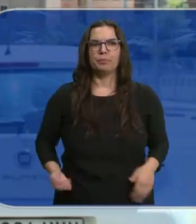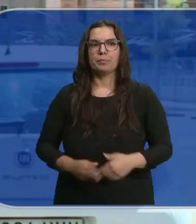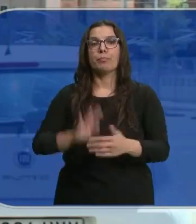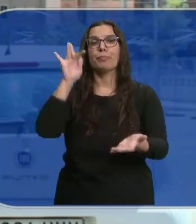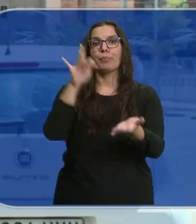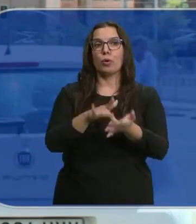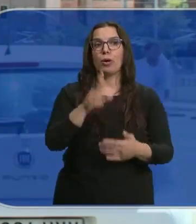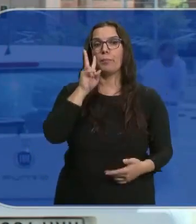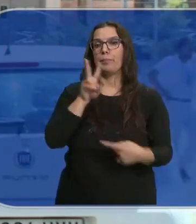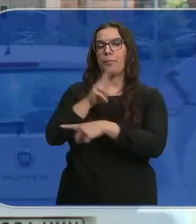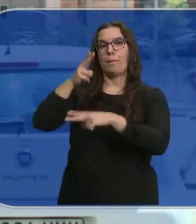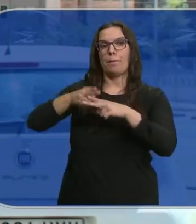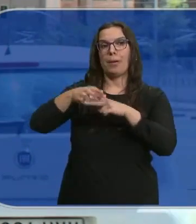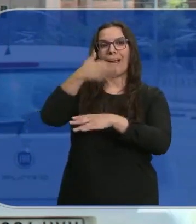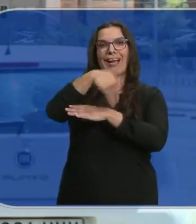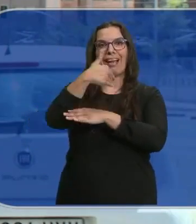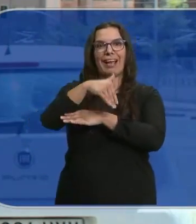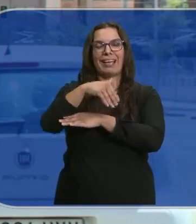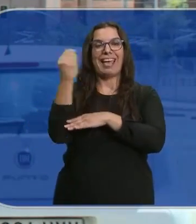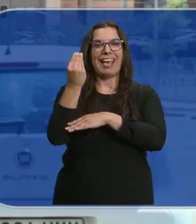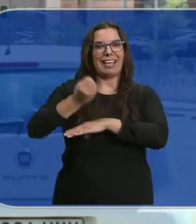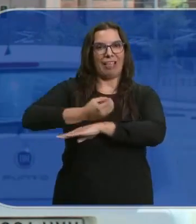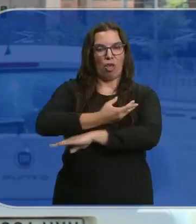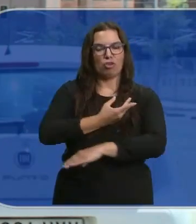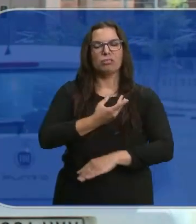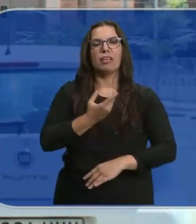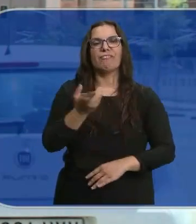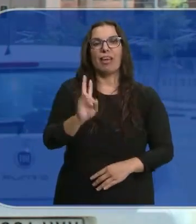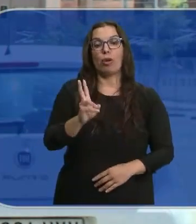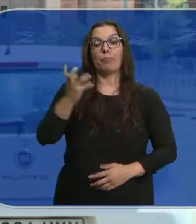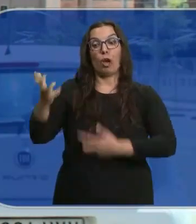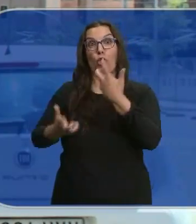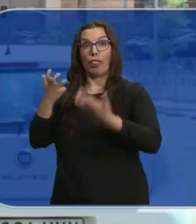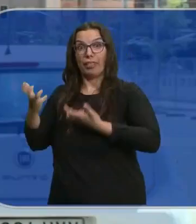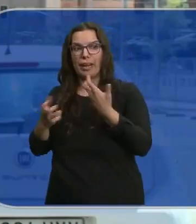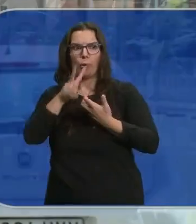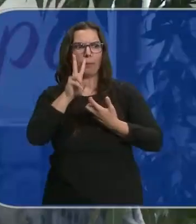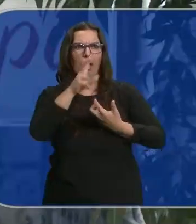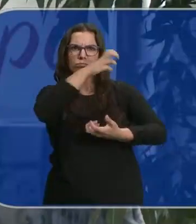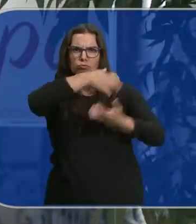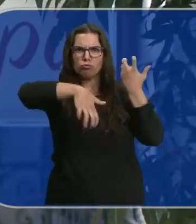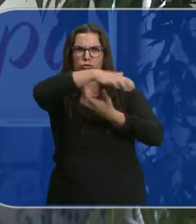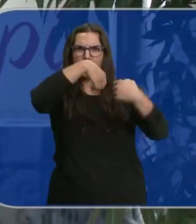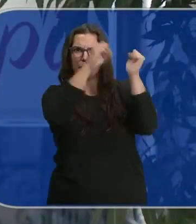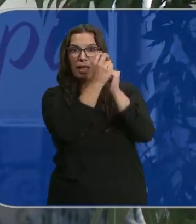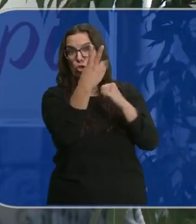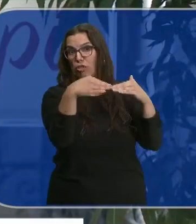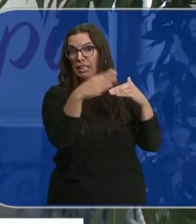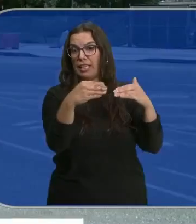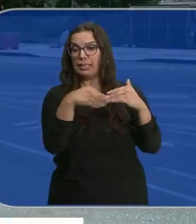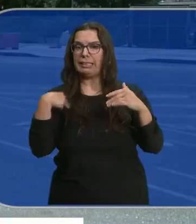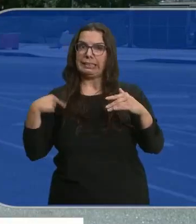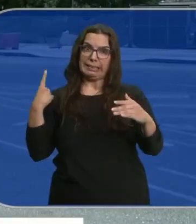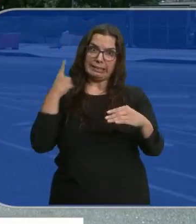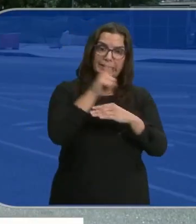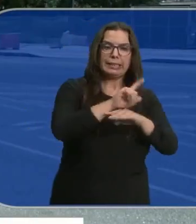Los hechos ocurrieron en este bar de la calle Estación de Valladolid. El cocinero del local intermedió en una pelea entre dos clientes y